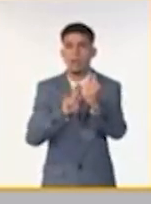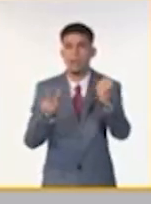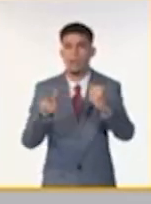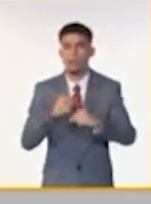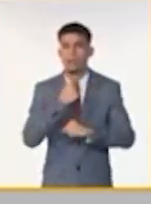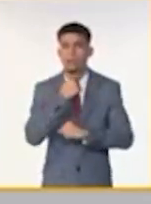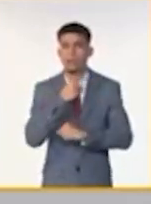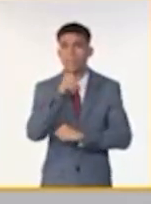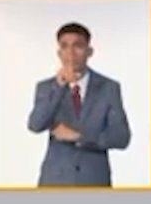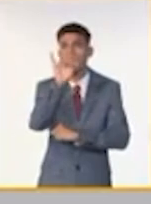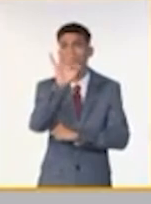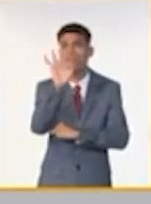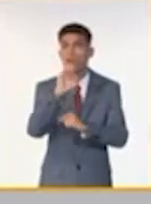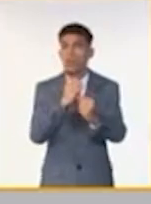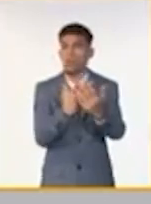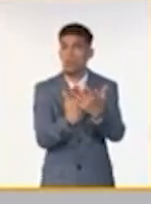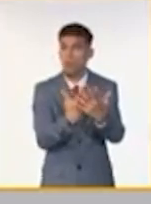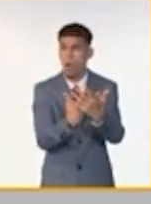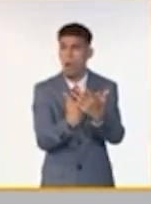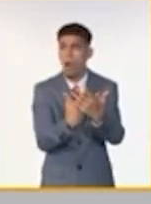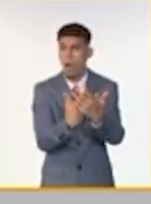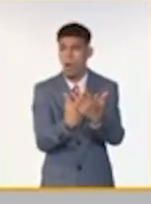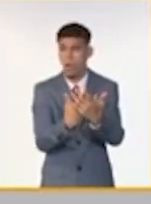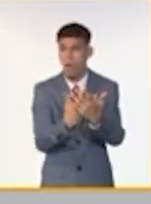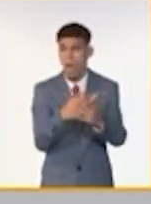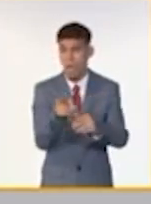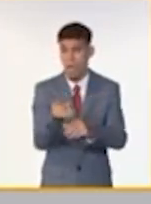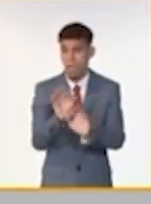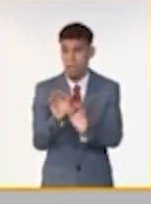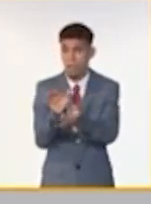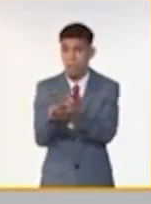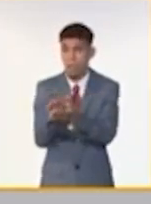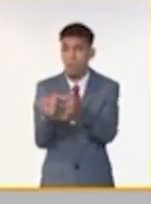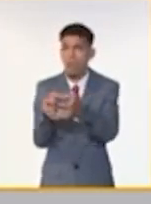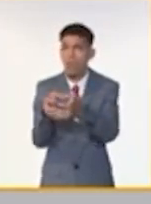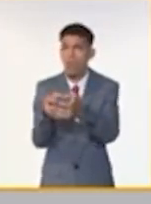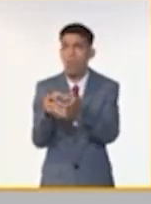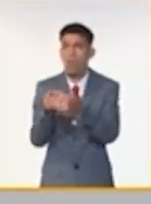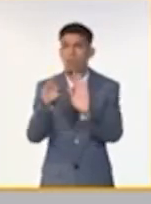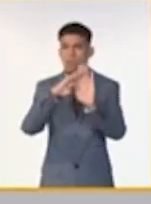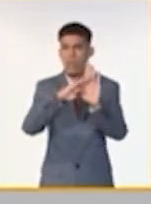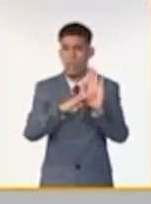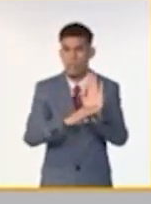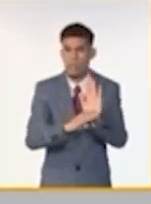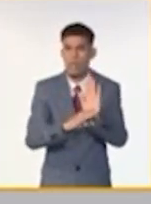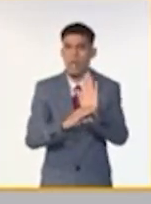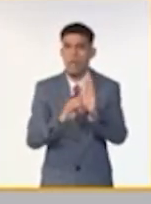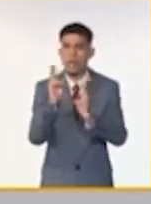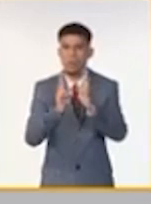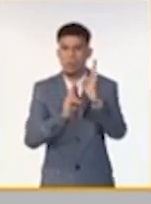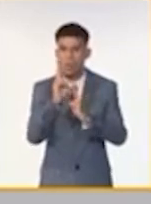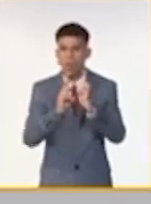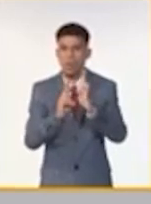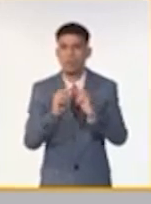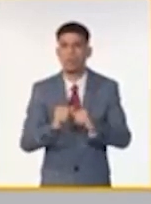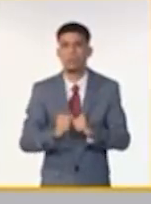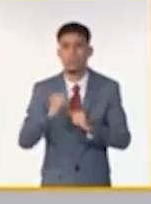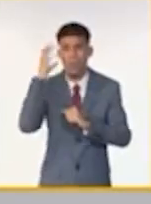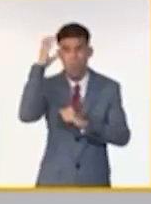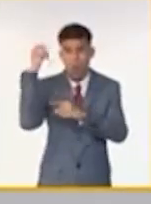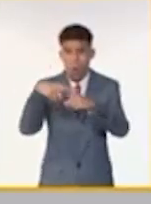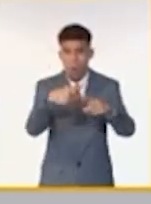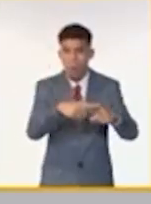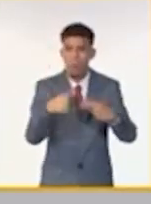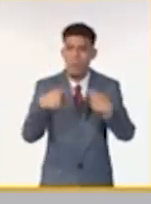18 comprobaciones donde hay un grupo de medidas proyectos de acuerdo los organismos tienen que ir allí informar